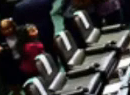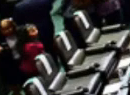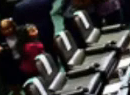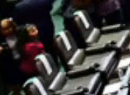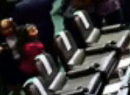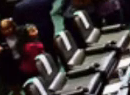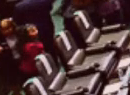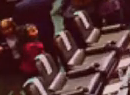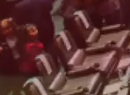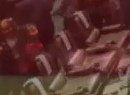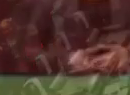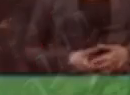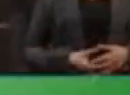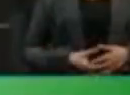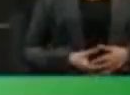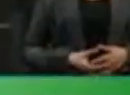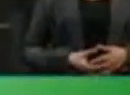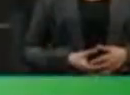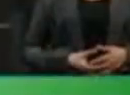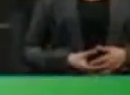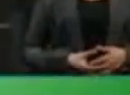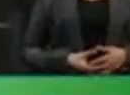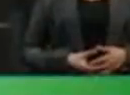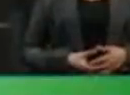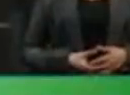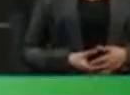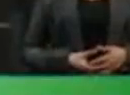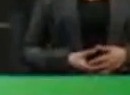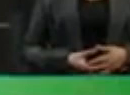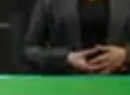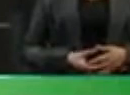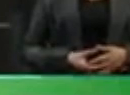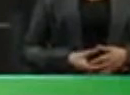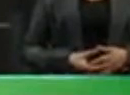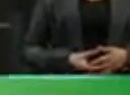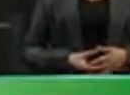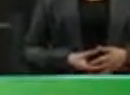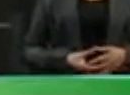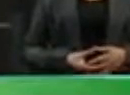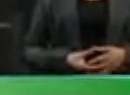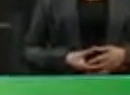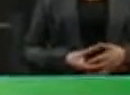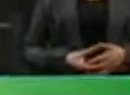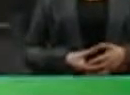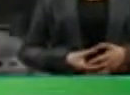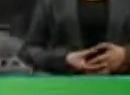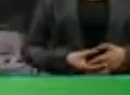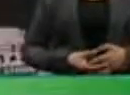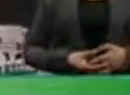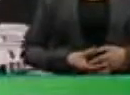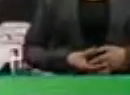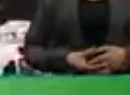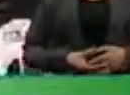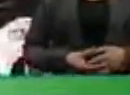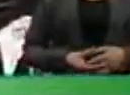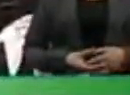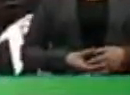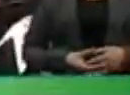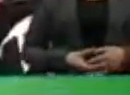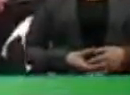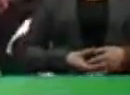de México. Pues los conservadores siempre han puesto los intereses extranjeros en contra del interés nacional.